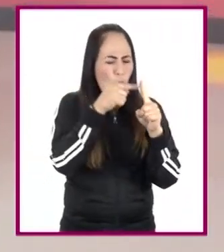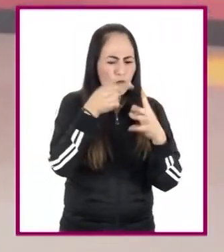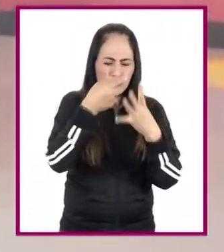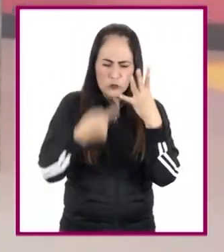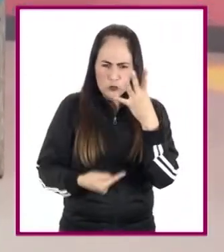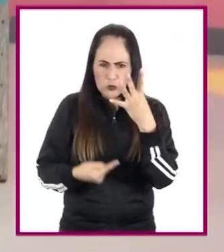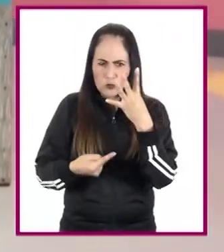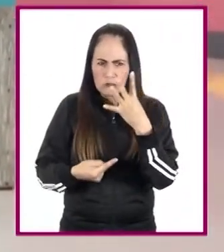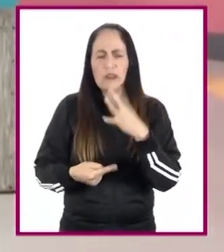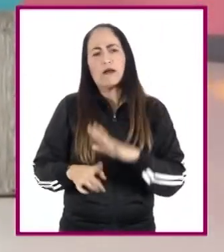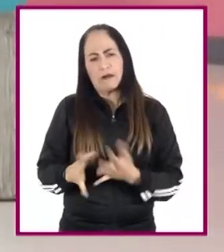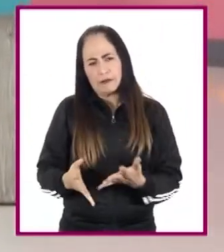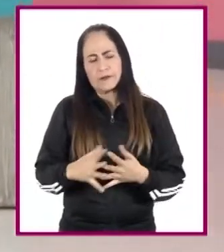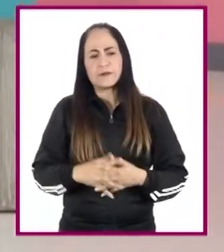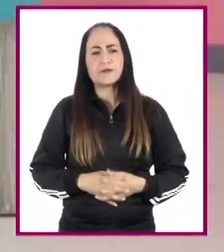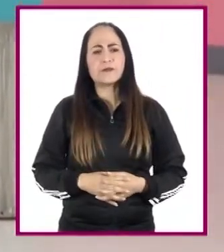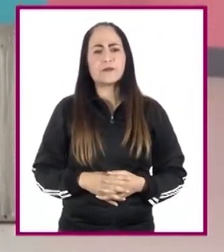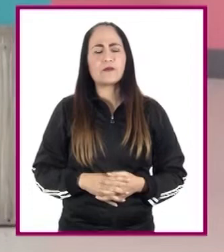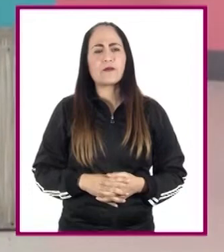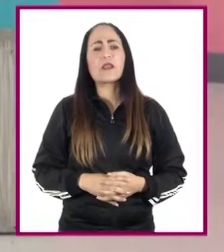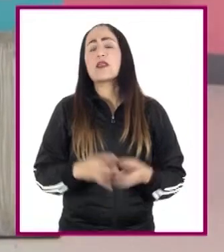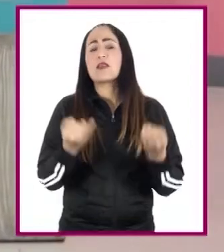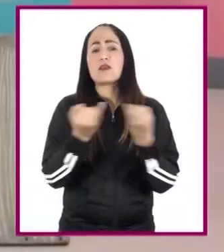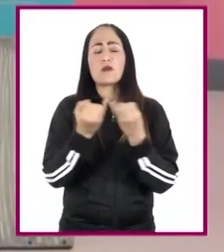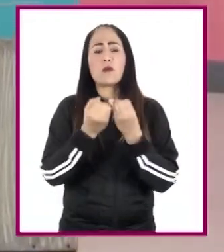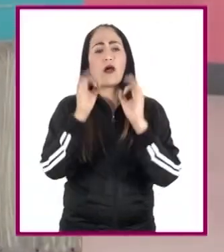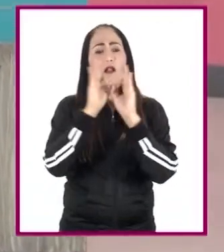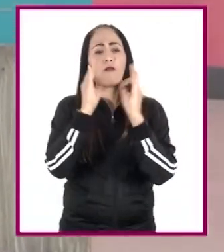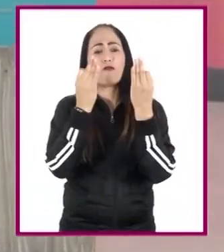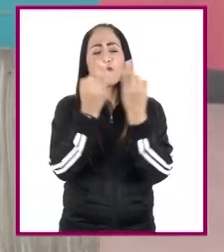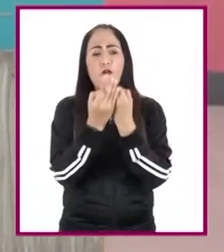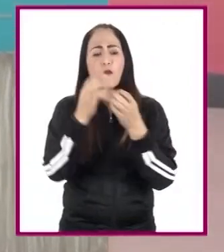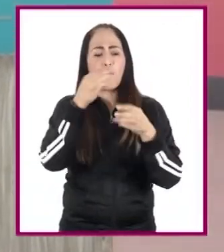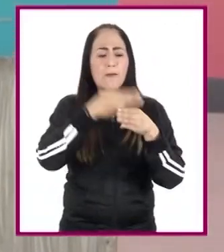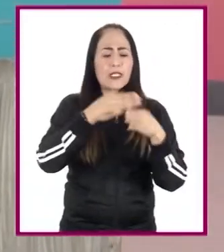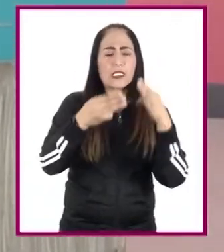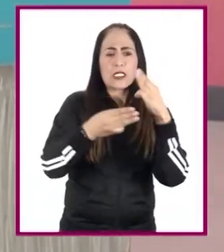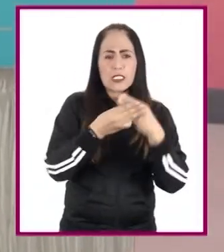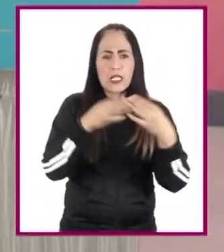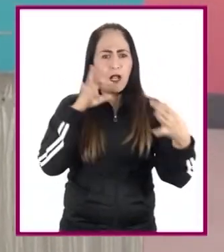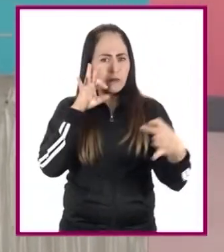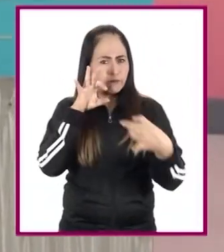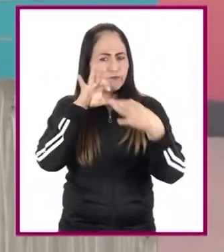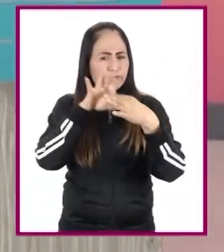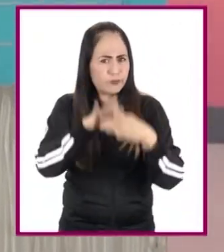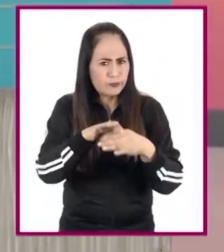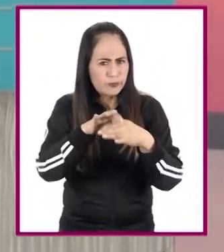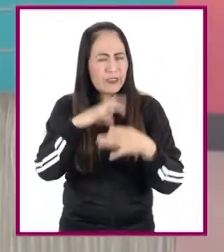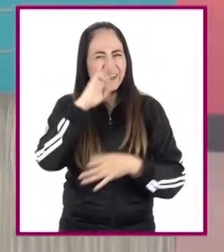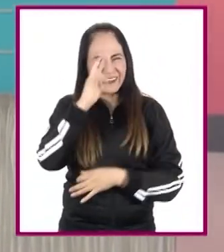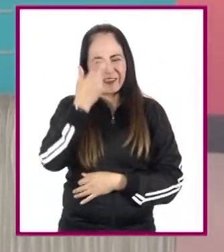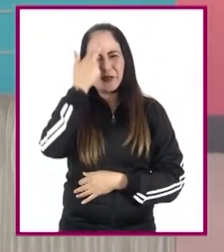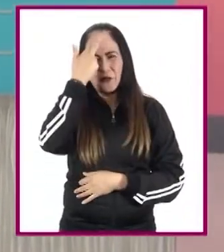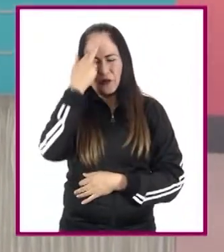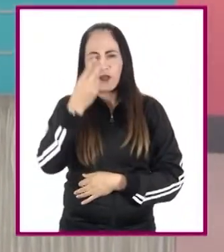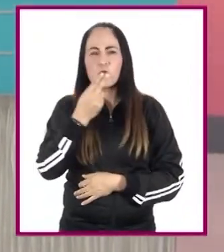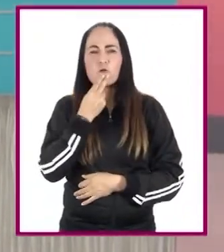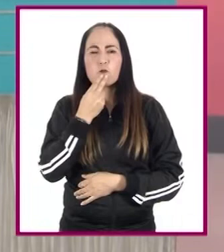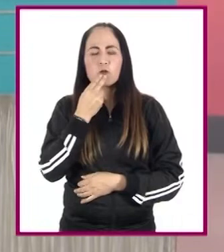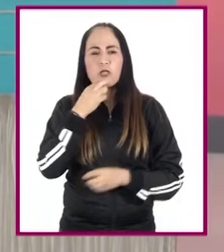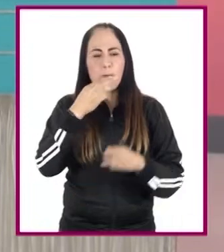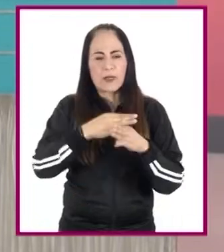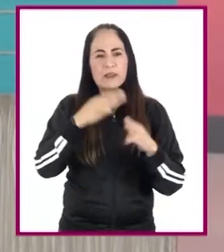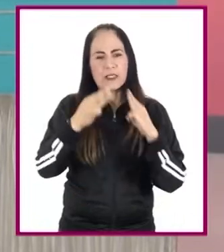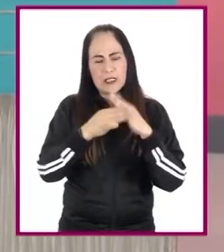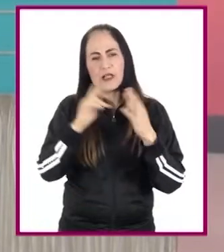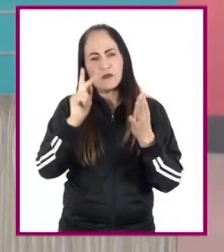Asimismo, elegimos el diseño y los materiales más adecuados. Recuerden emplear preferentemente materiales de